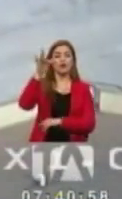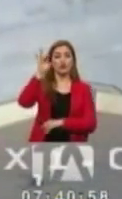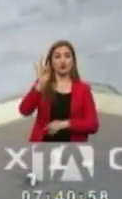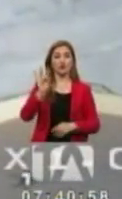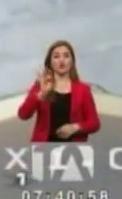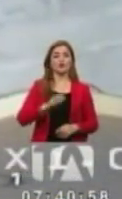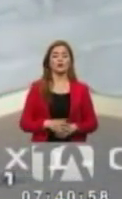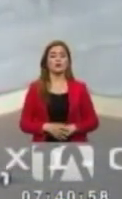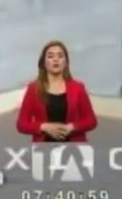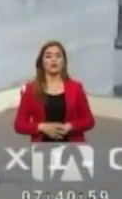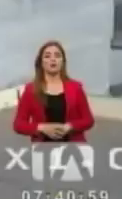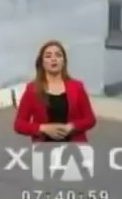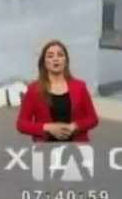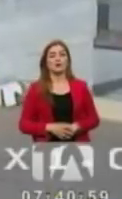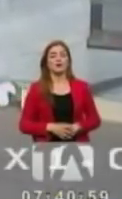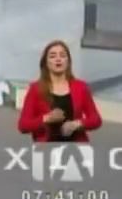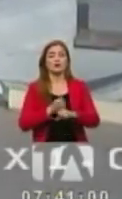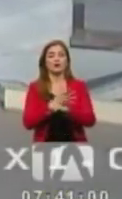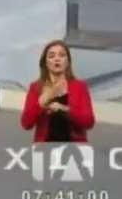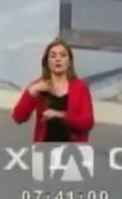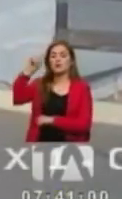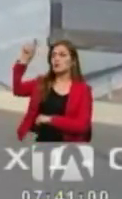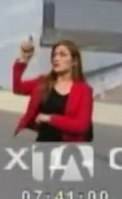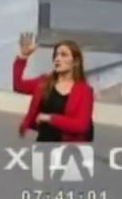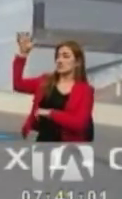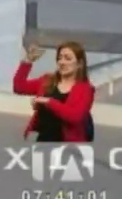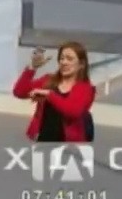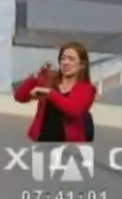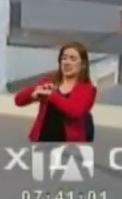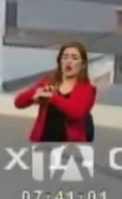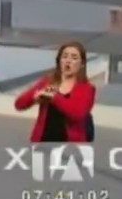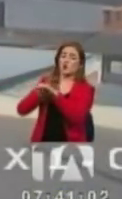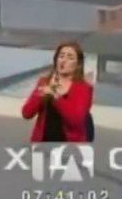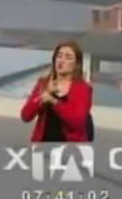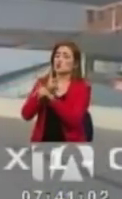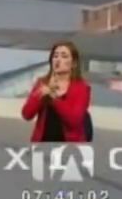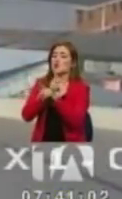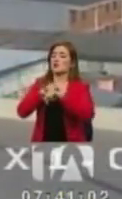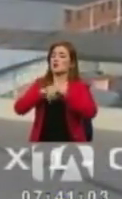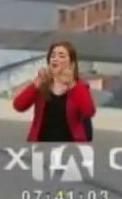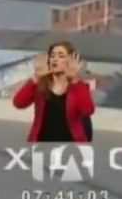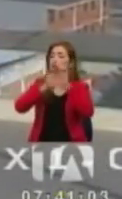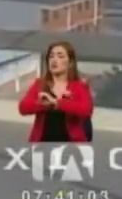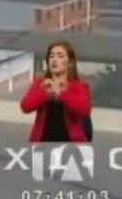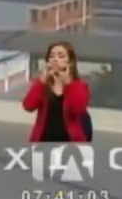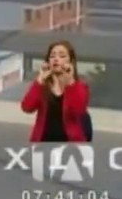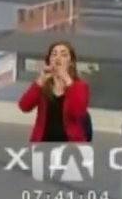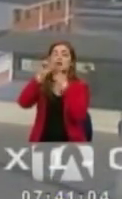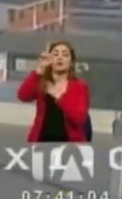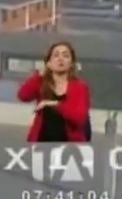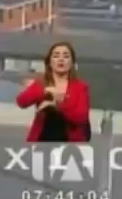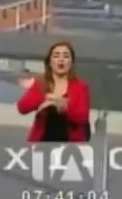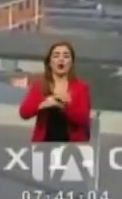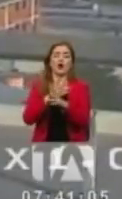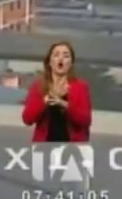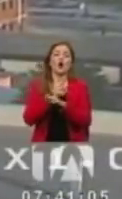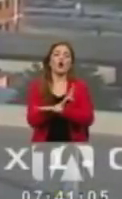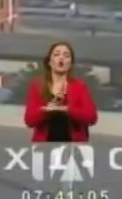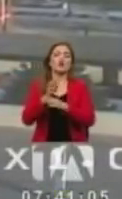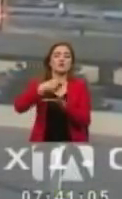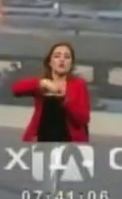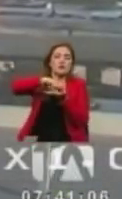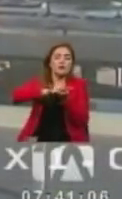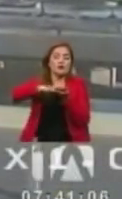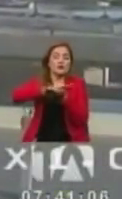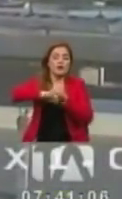se recomienda evitar la exposición al sol entre las 10 de la mañana y las 15 horas y por favor utilice el bloqueador solar